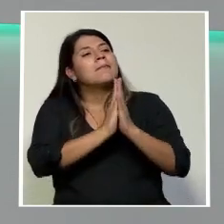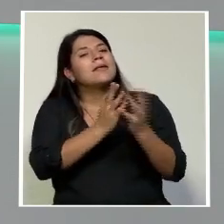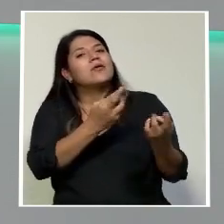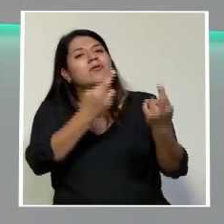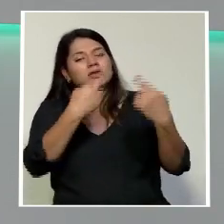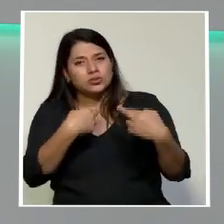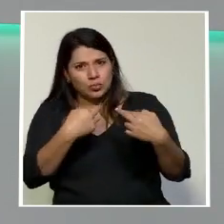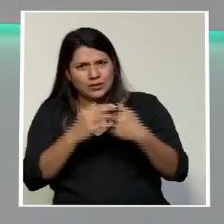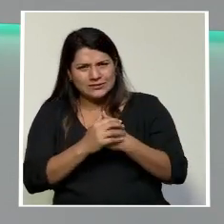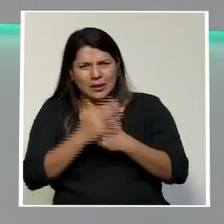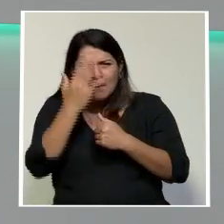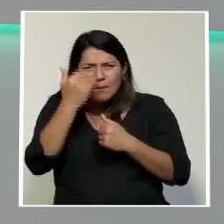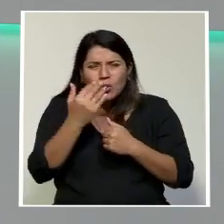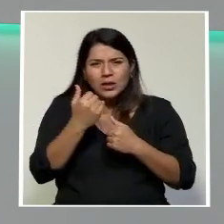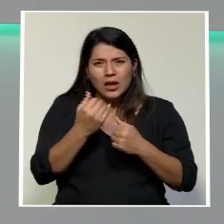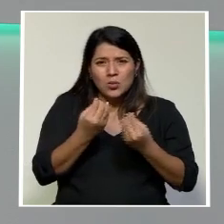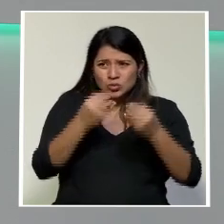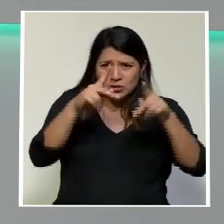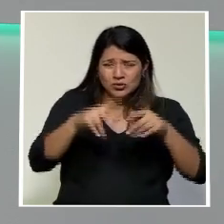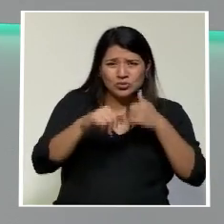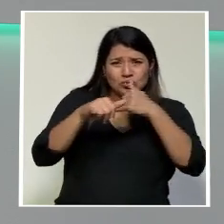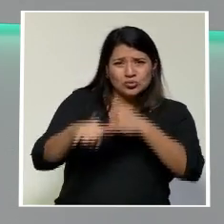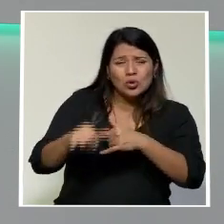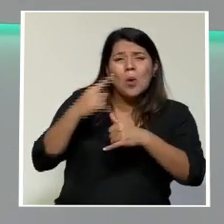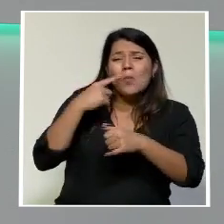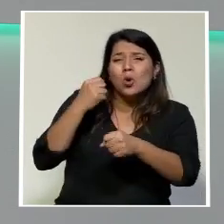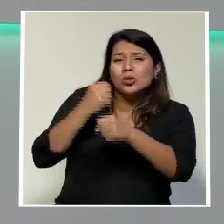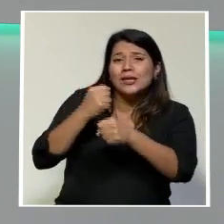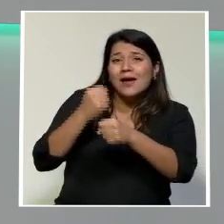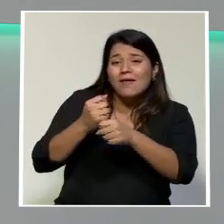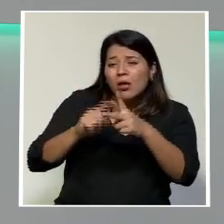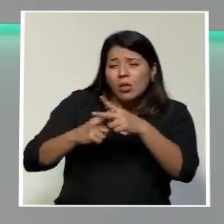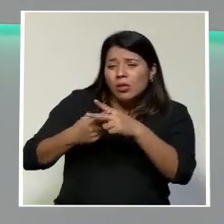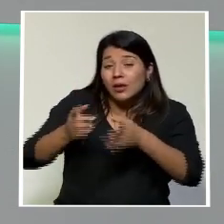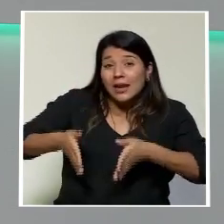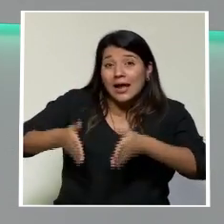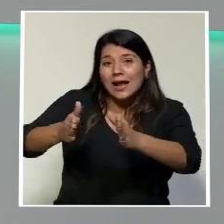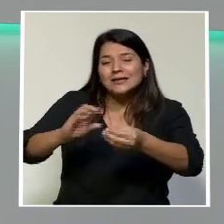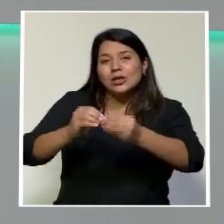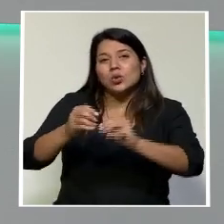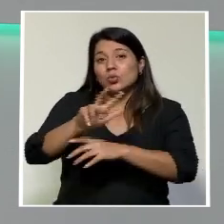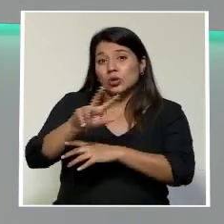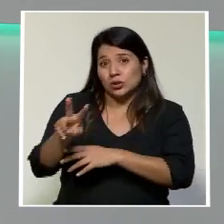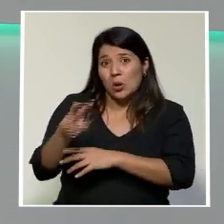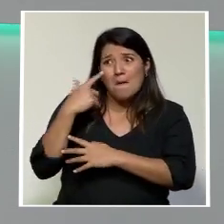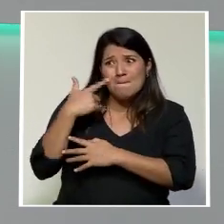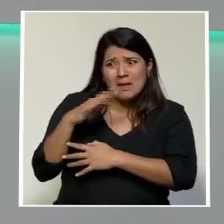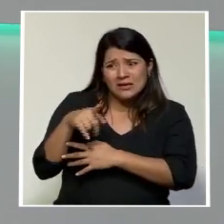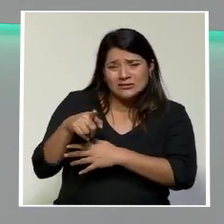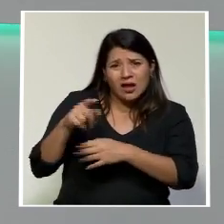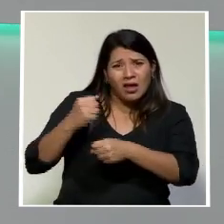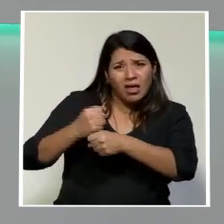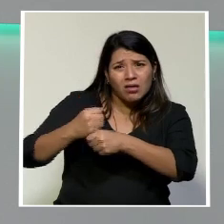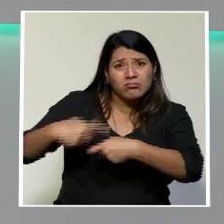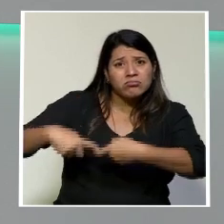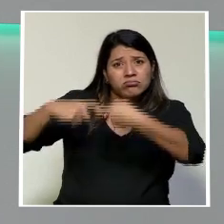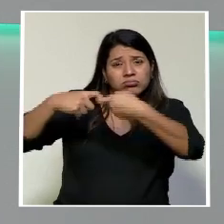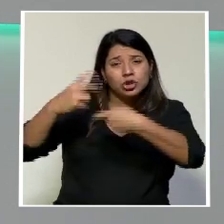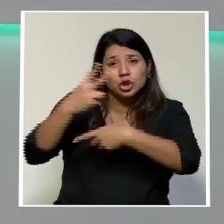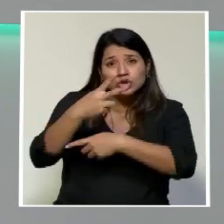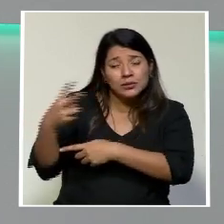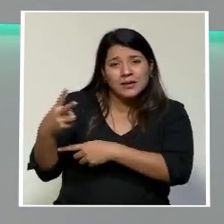recibido al despacho por la paralización de los trabajos en la Ruta 32. Según las denuncias, los trabajos están paralizados desde hace dos semanas,